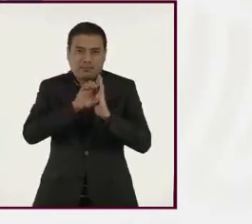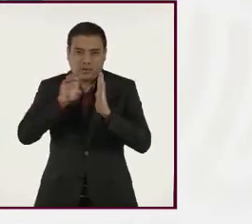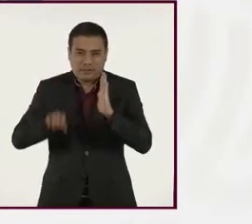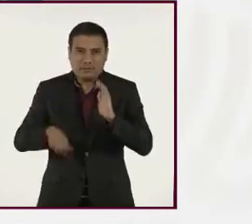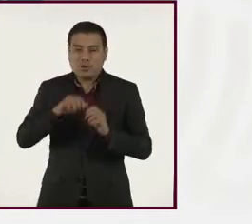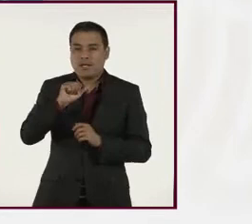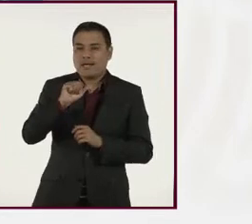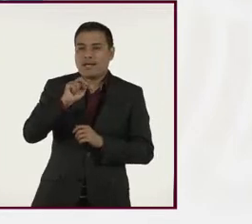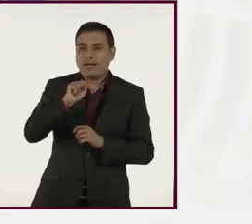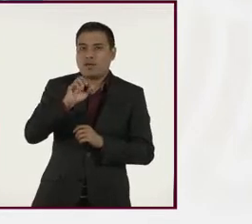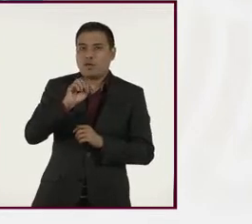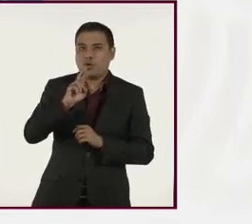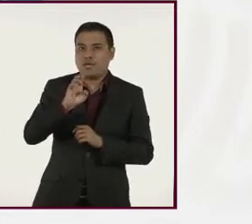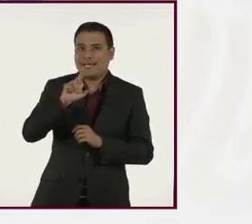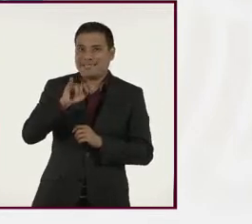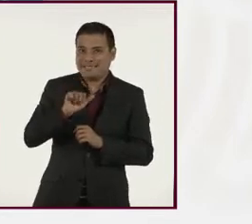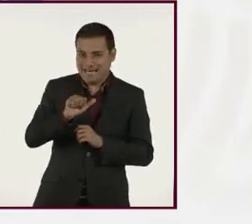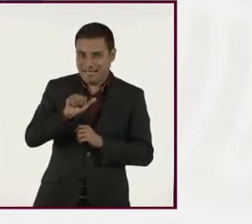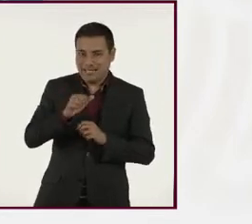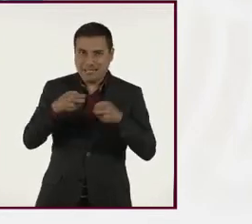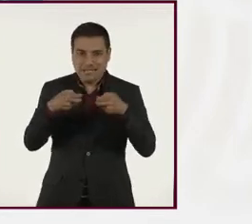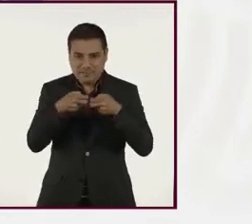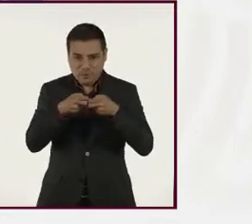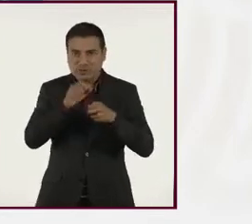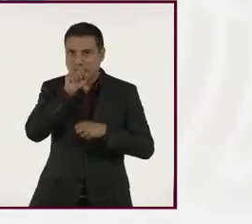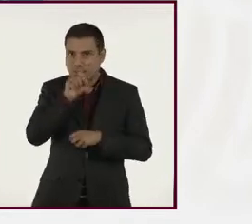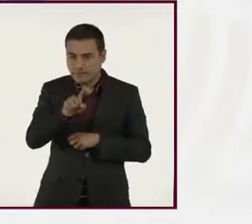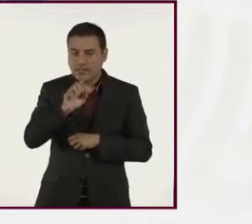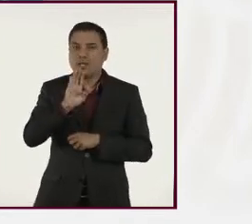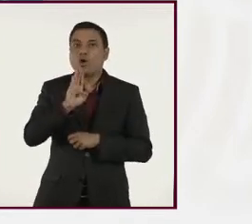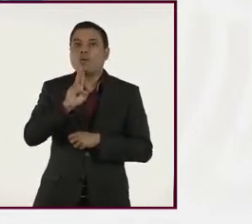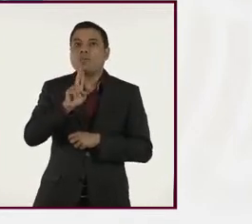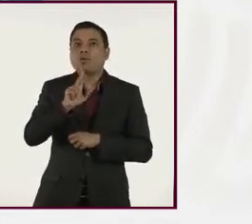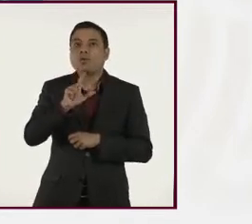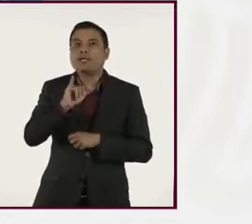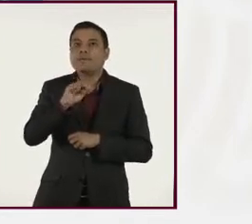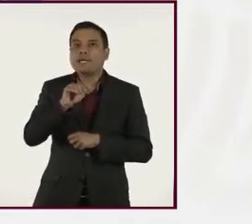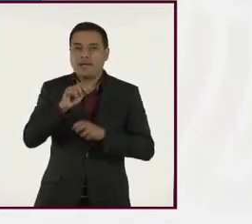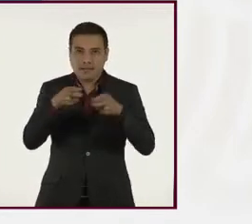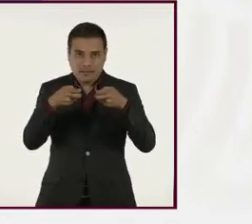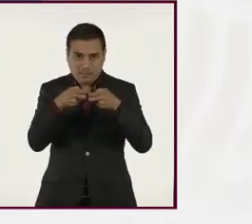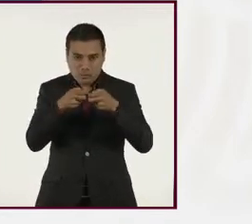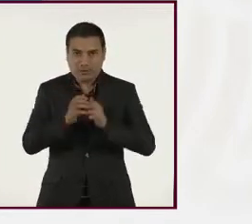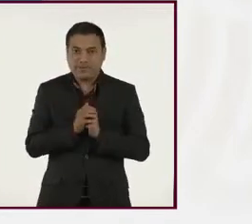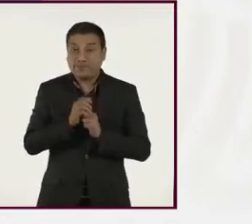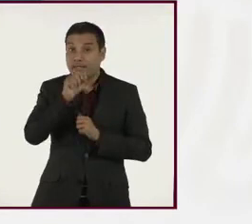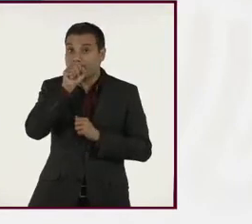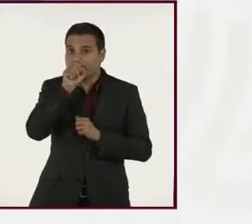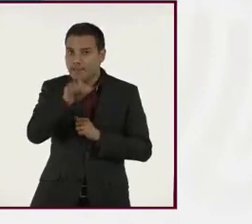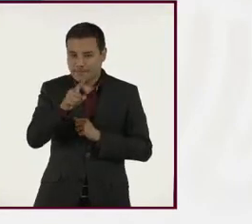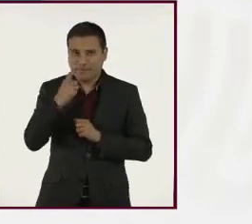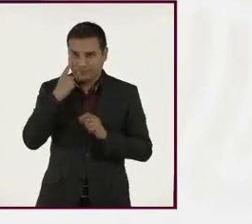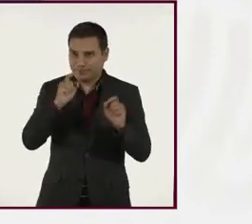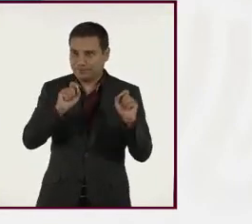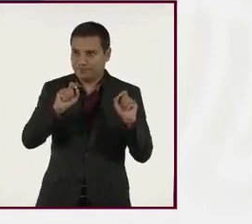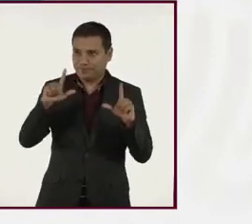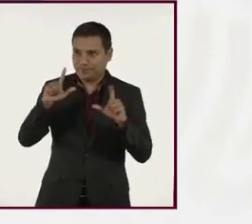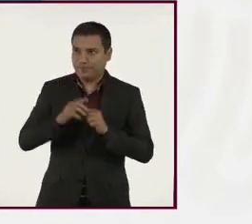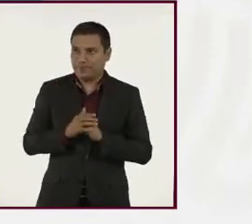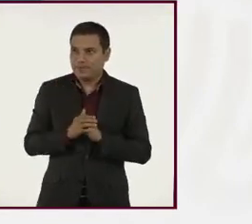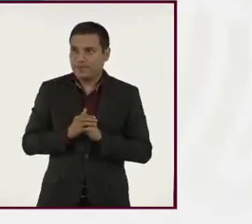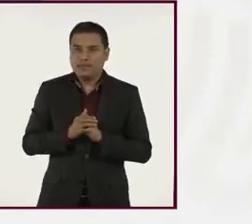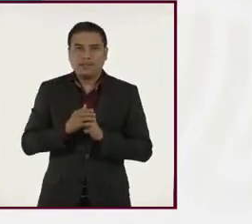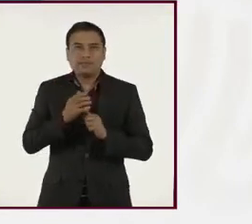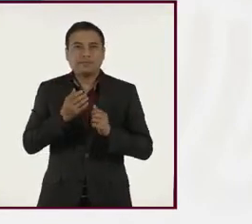nerviosa. También se ha asociado, como veremos en la siguiente diapositiva, por ejemplo, en el trastorno por atracón y